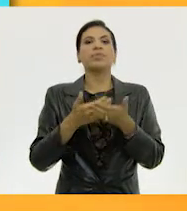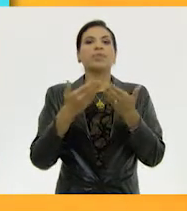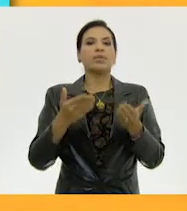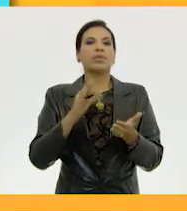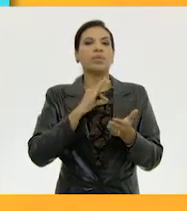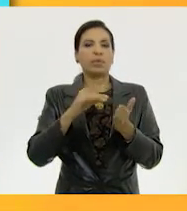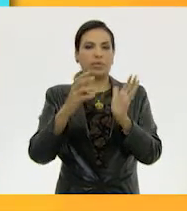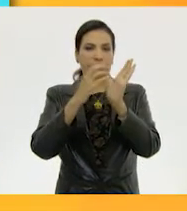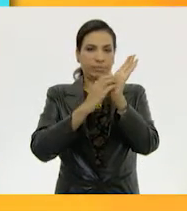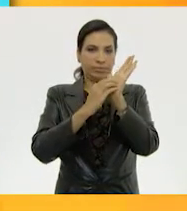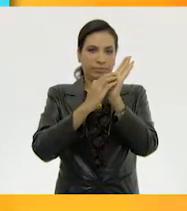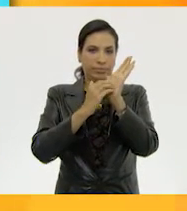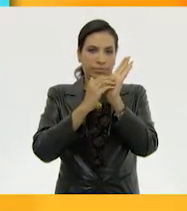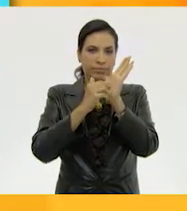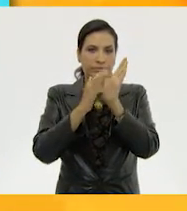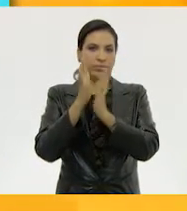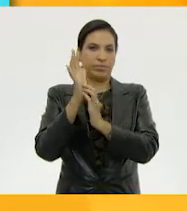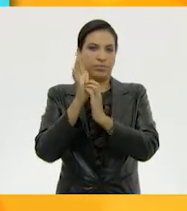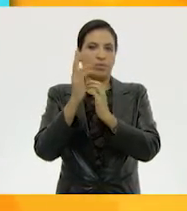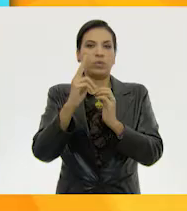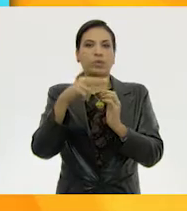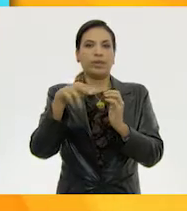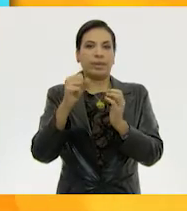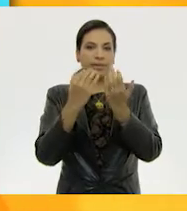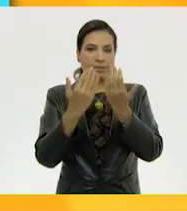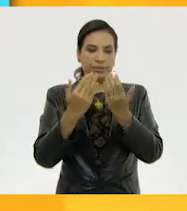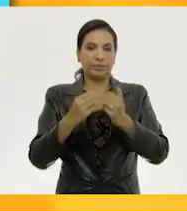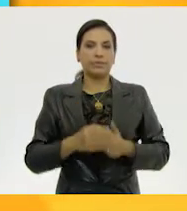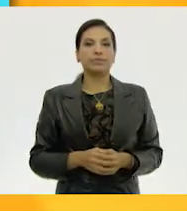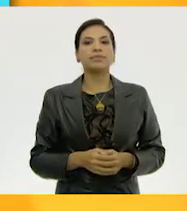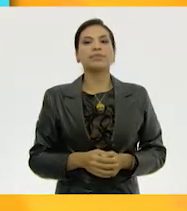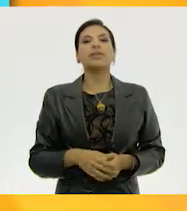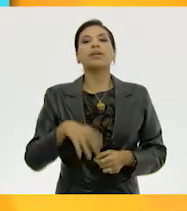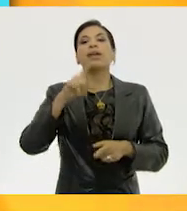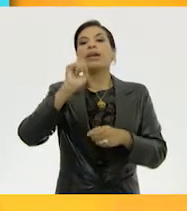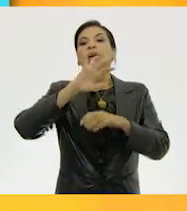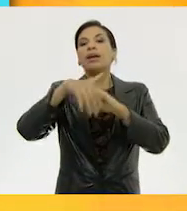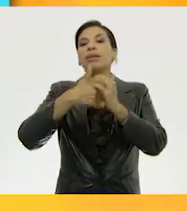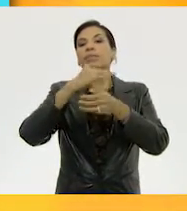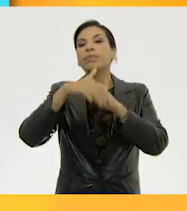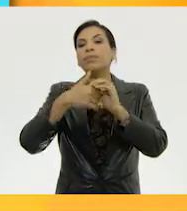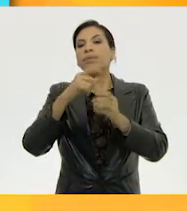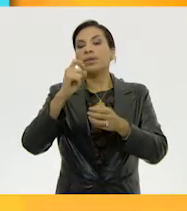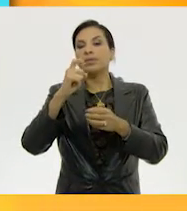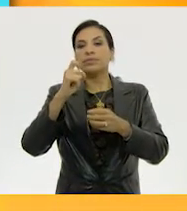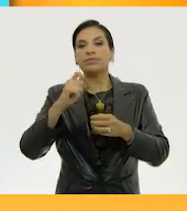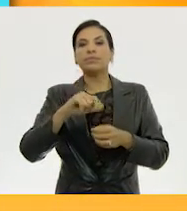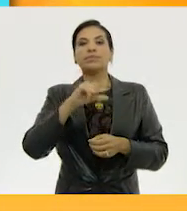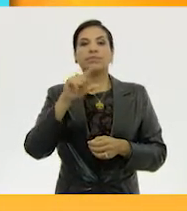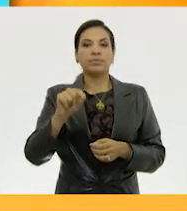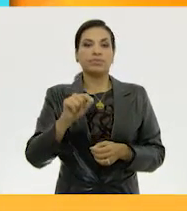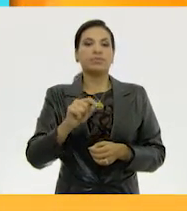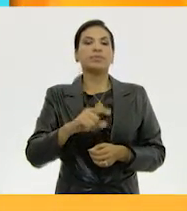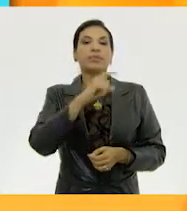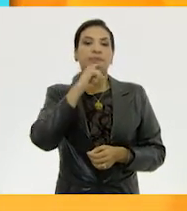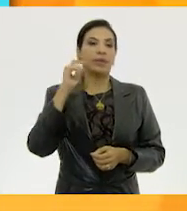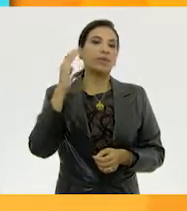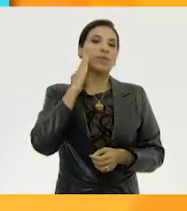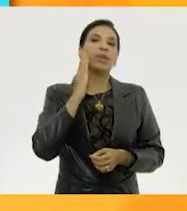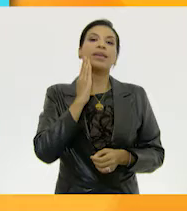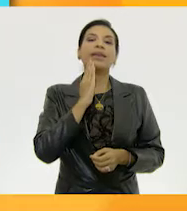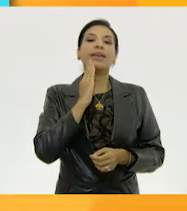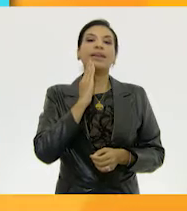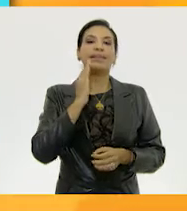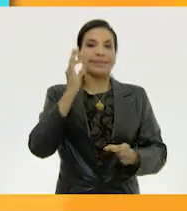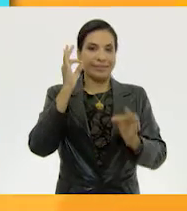como que rasguñas la palma de tus manos para lavar tus uñas. Enjuaga tus manos con agua. Sécalas con una